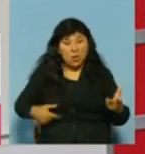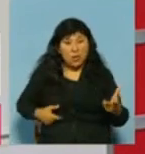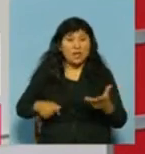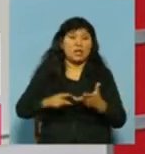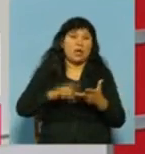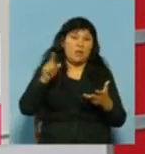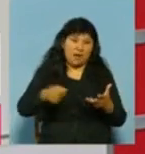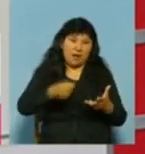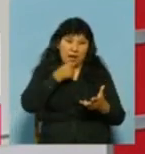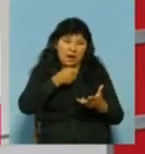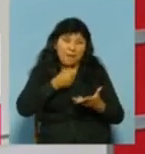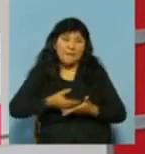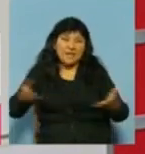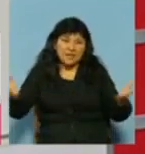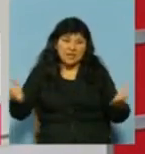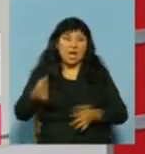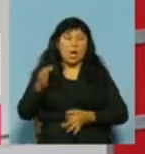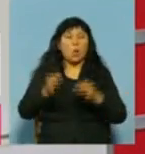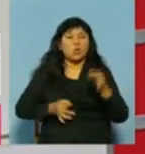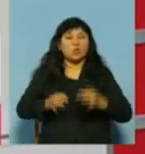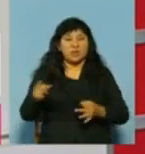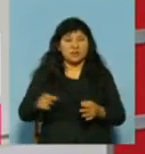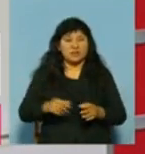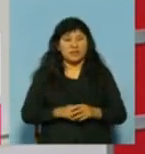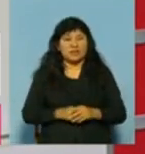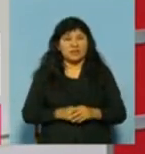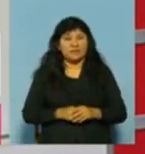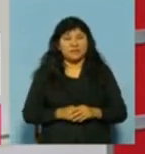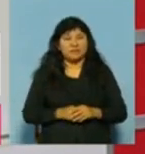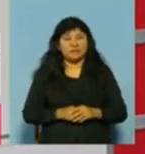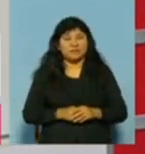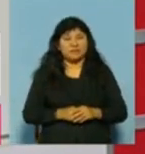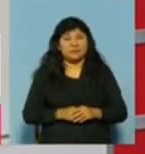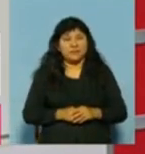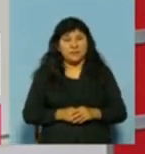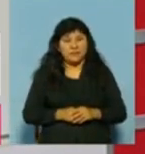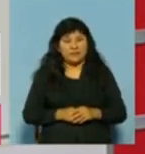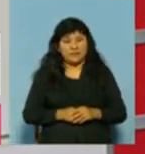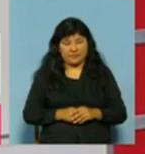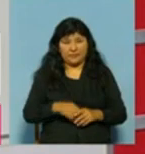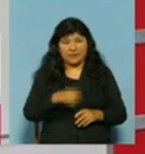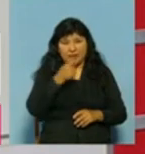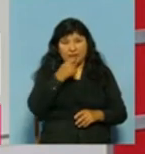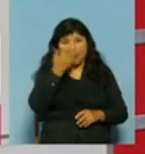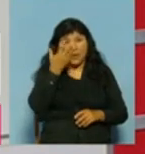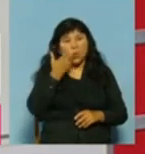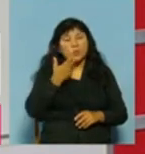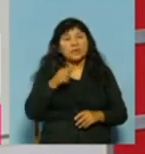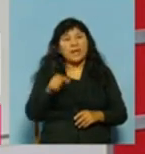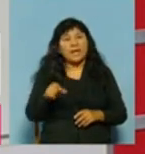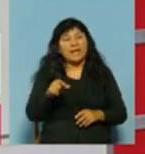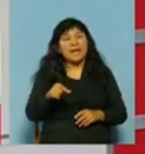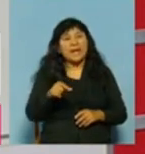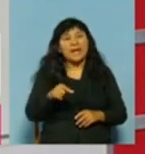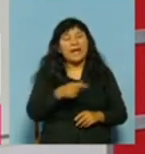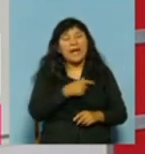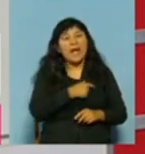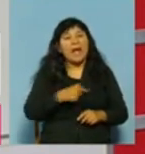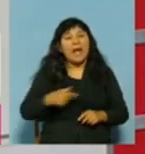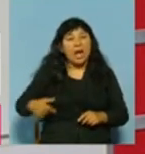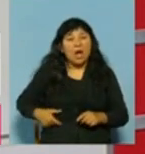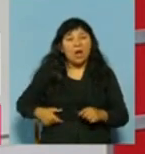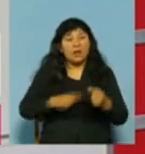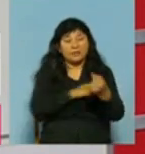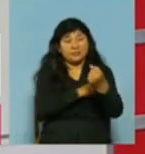justicia. Por supuesto, me gustaría que desde el Poder Ejecutivo también se pronuncien al respecto, porque esto es